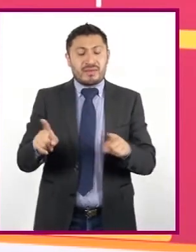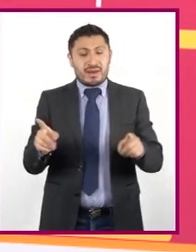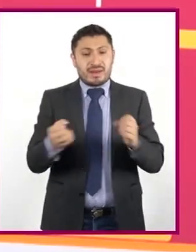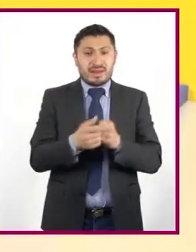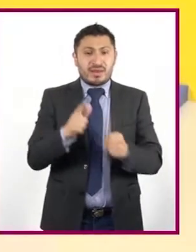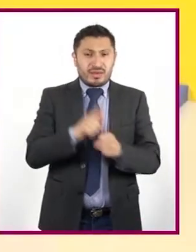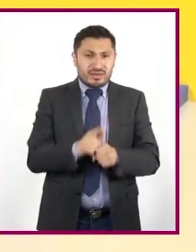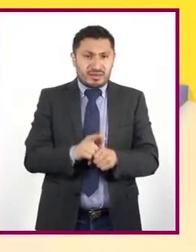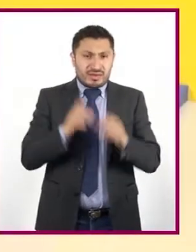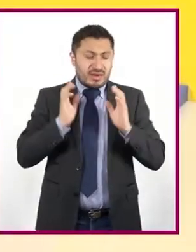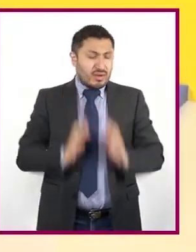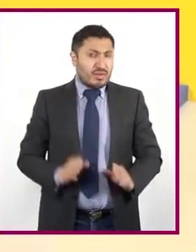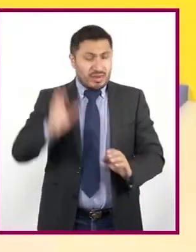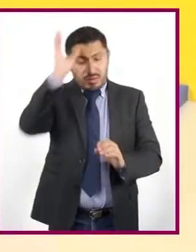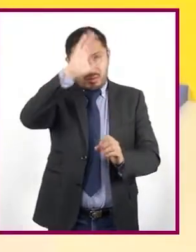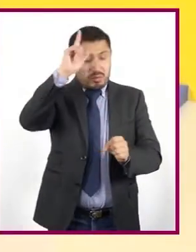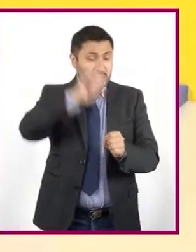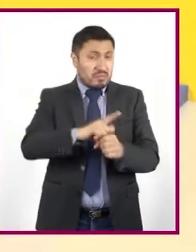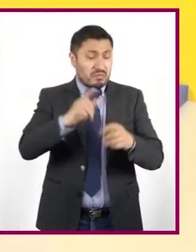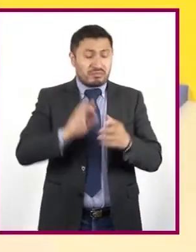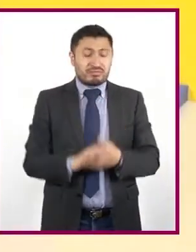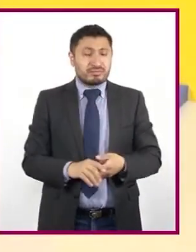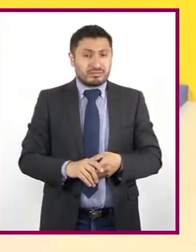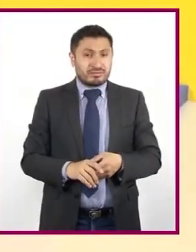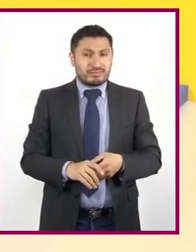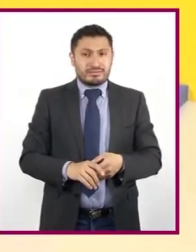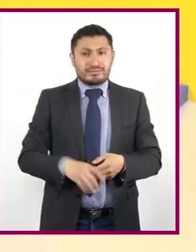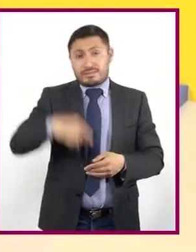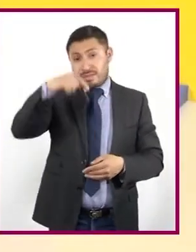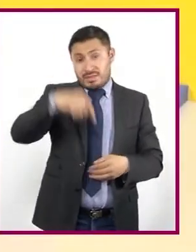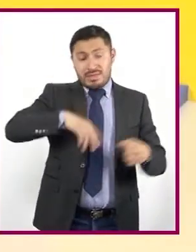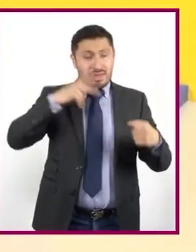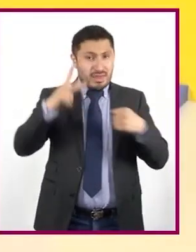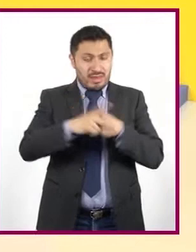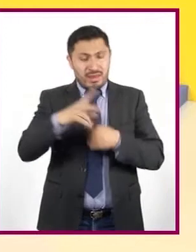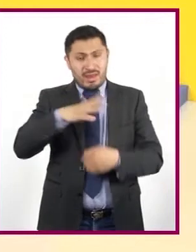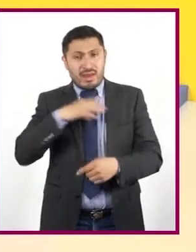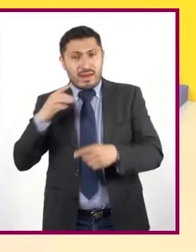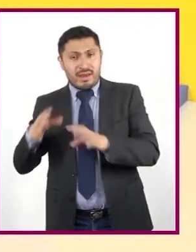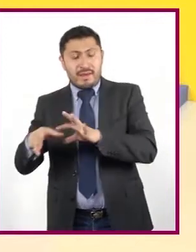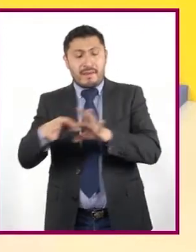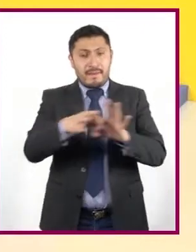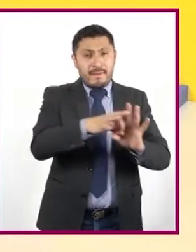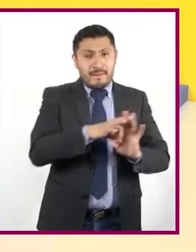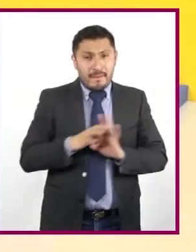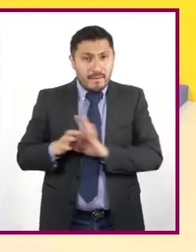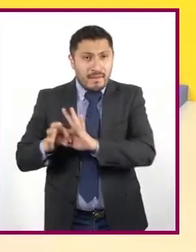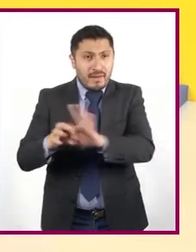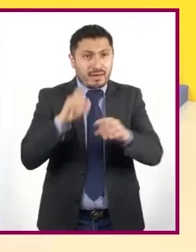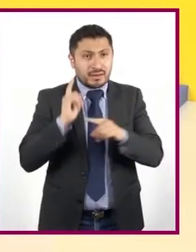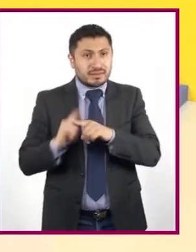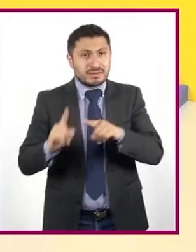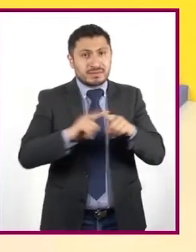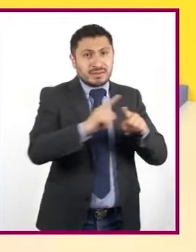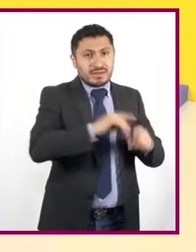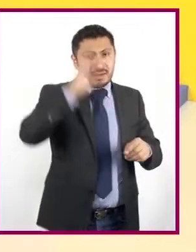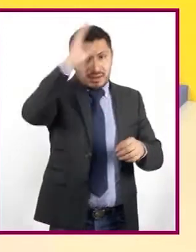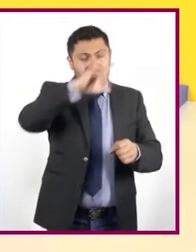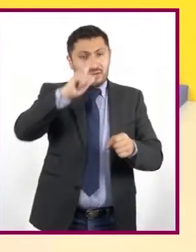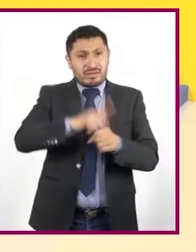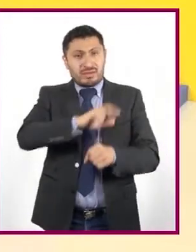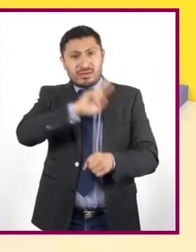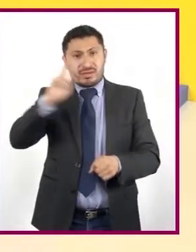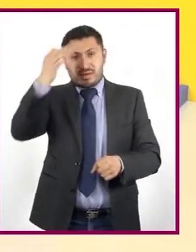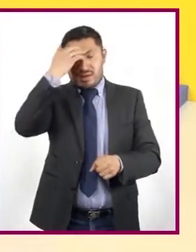culturales. Como saben, en nuestro país cohabitan diversas culturas, reconociendo a